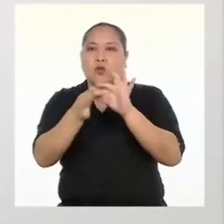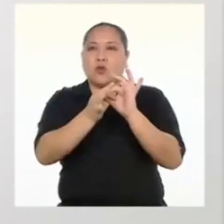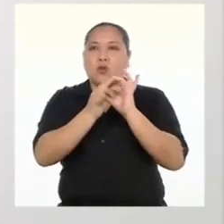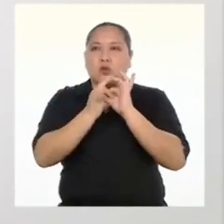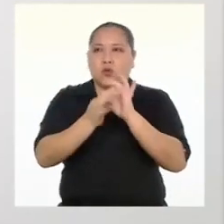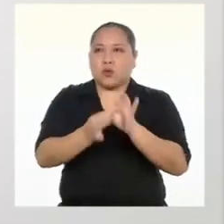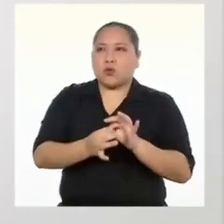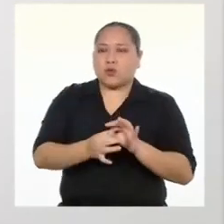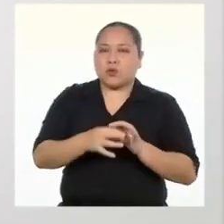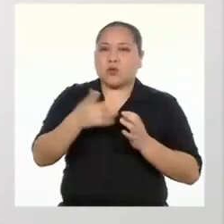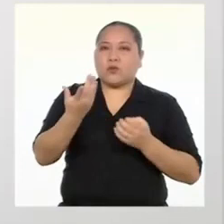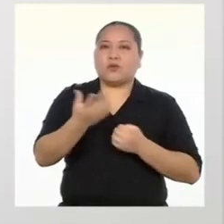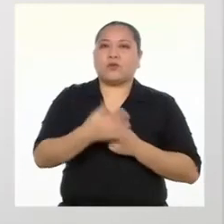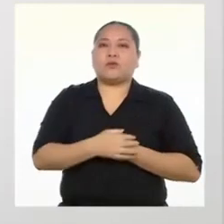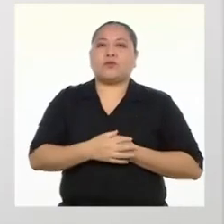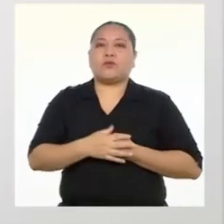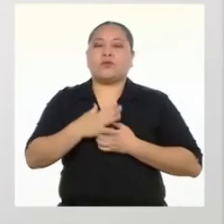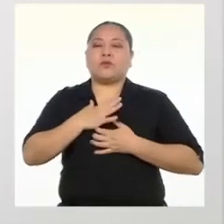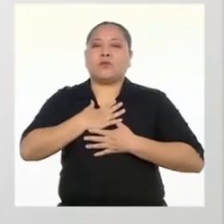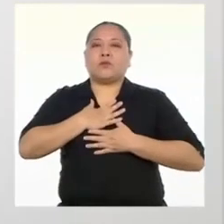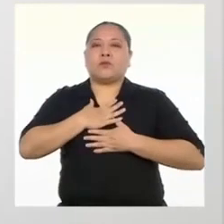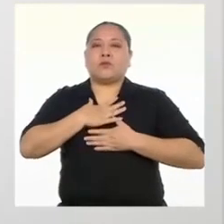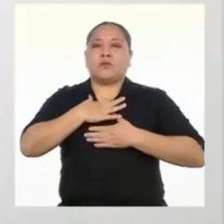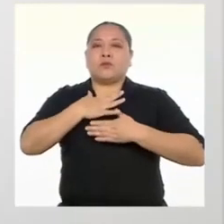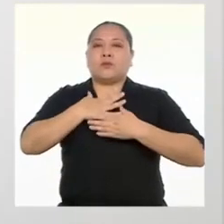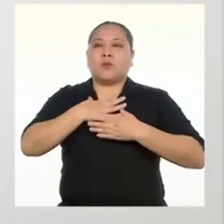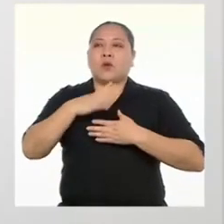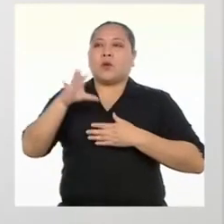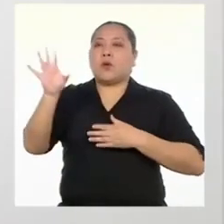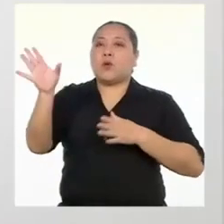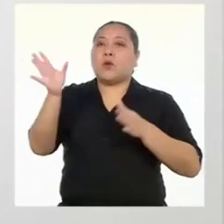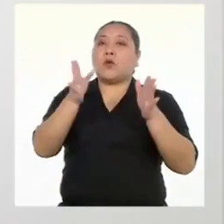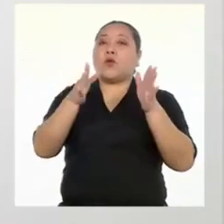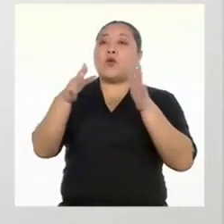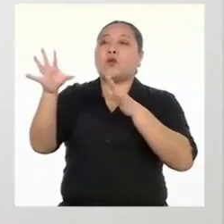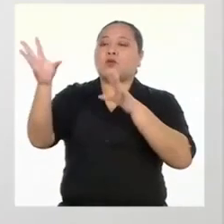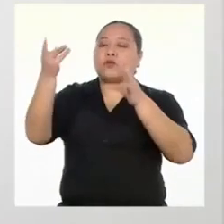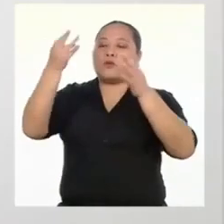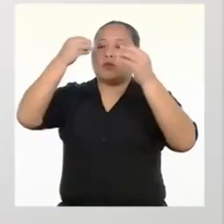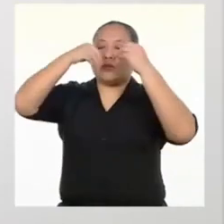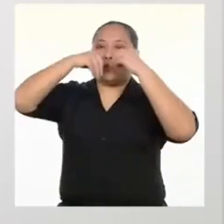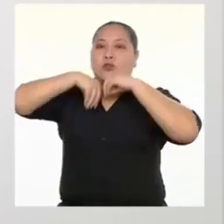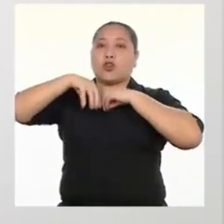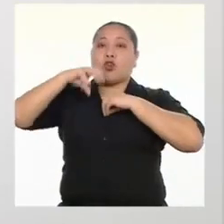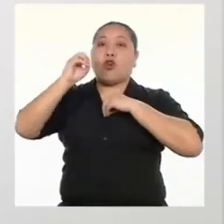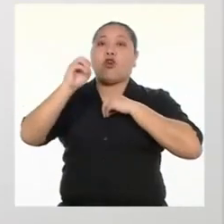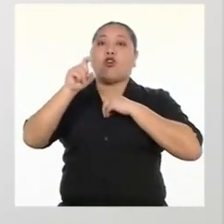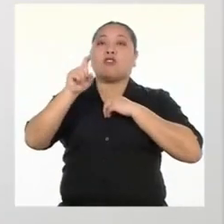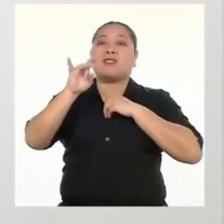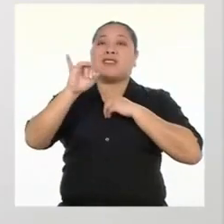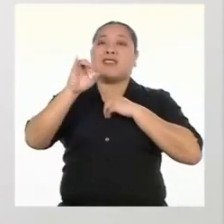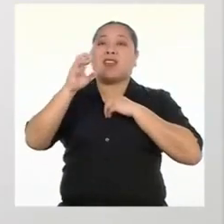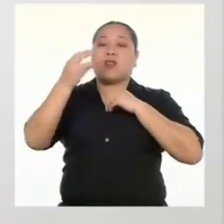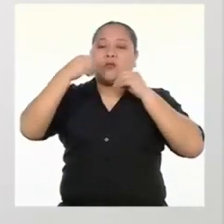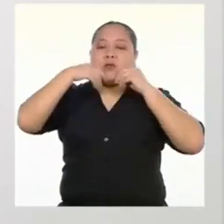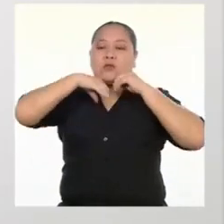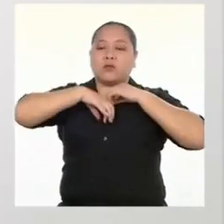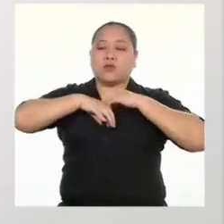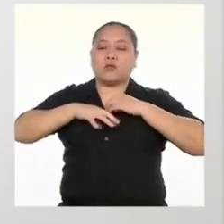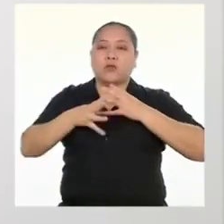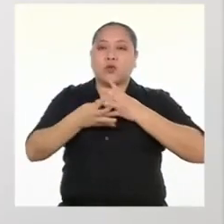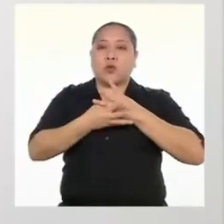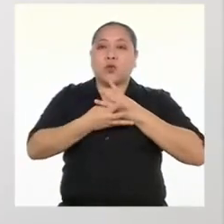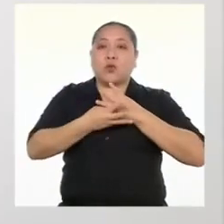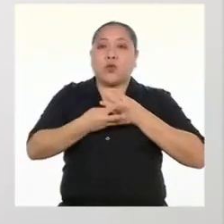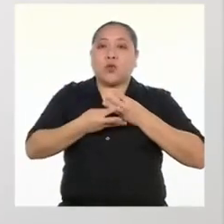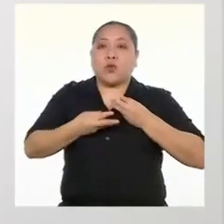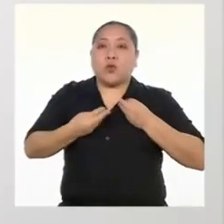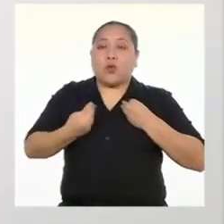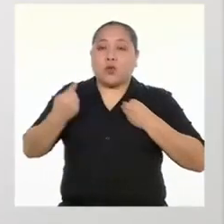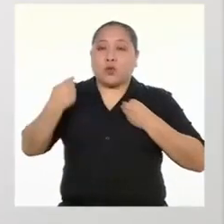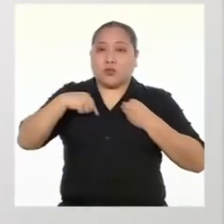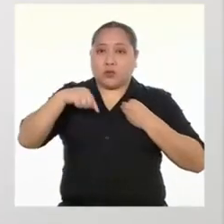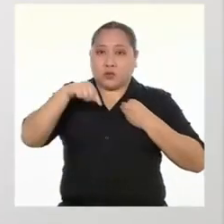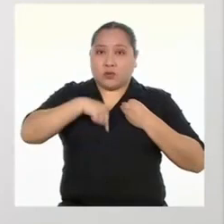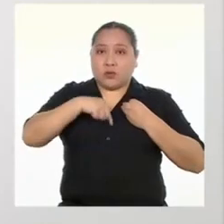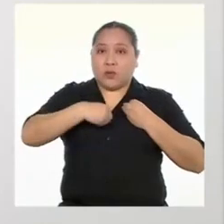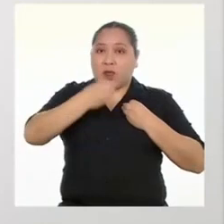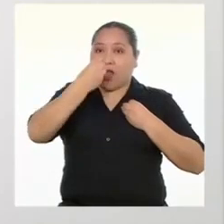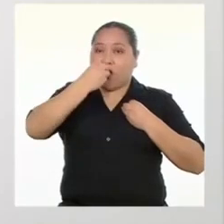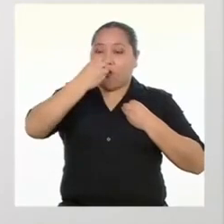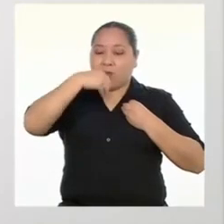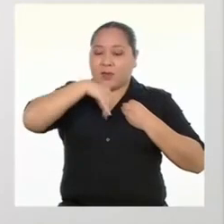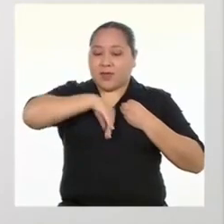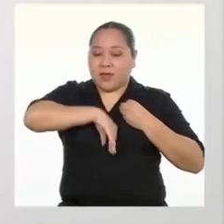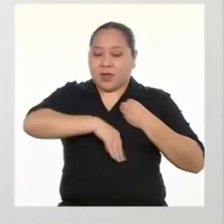El aparato respiratorio obtiene oxígeno del aire para oxidar nutrientes obtenidos por la comida en el aparato